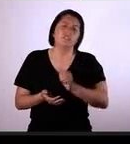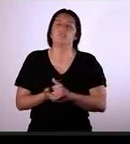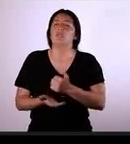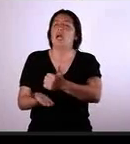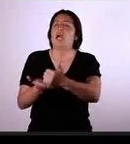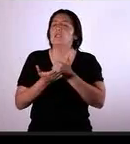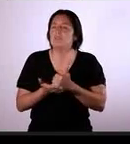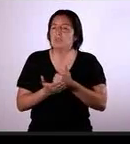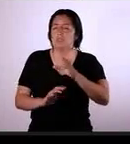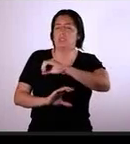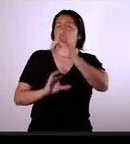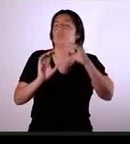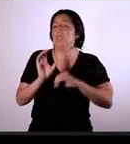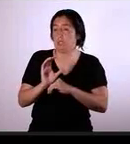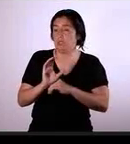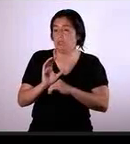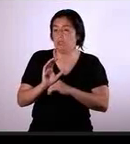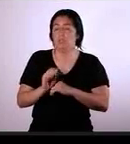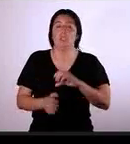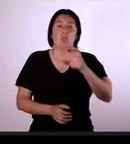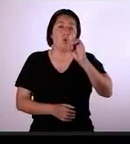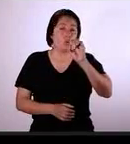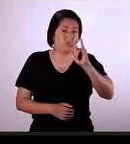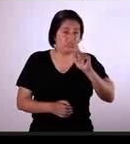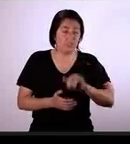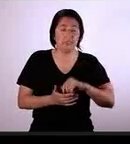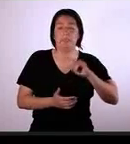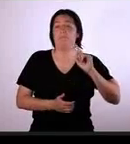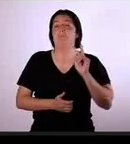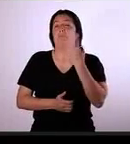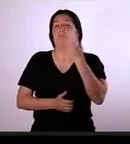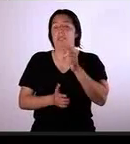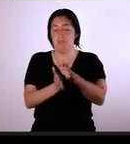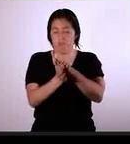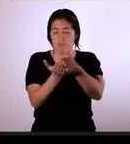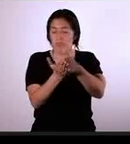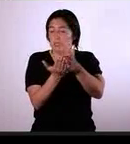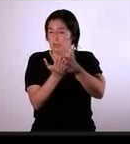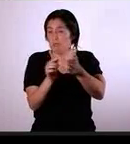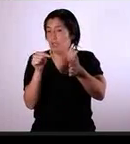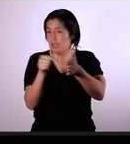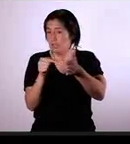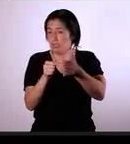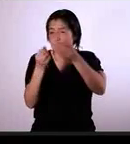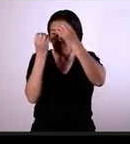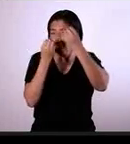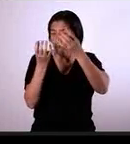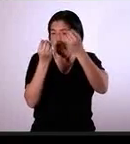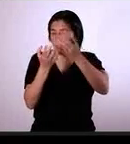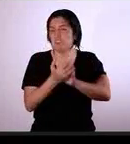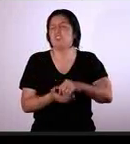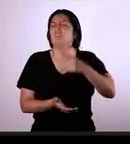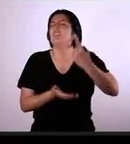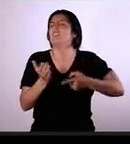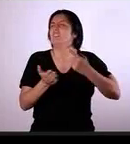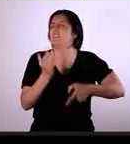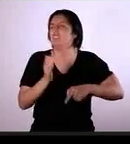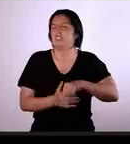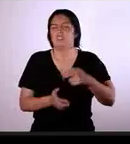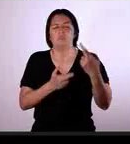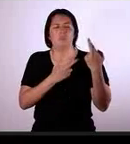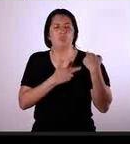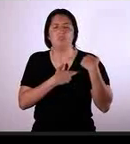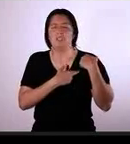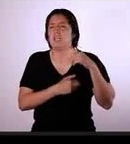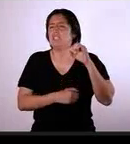la colaboración de CONADIS que Locitel ha podido sacar este primer material, donde está la información sobre los deberes y derechos de los